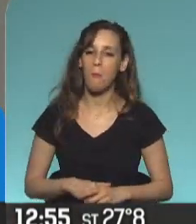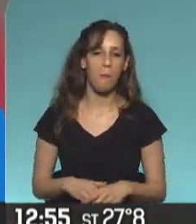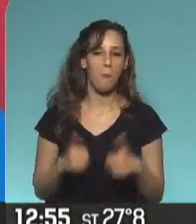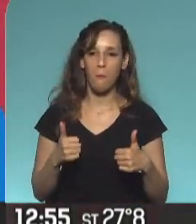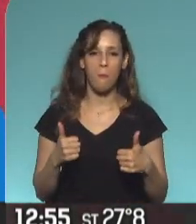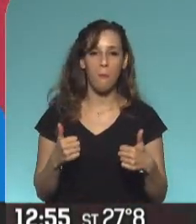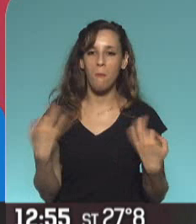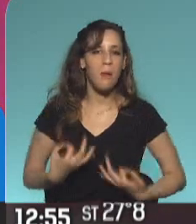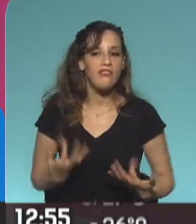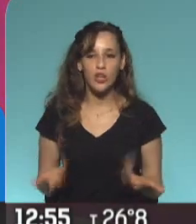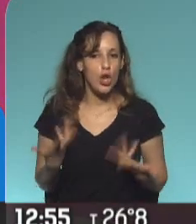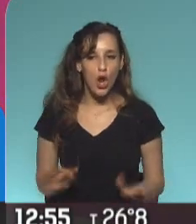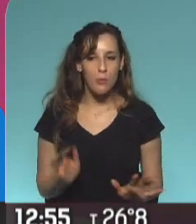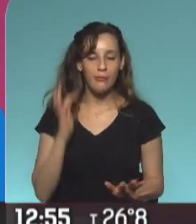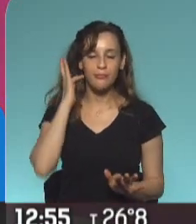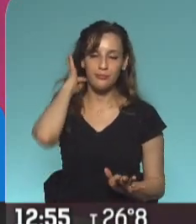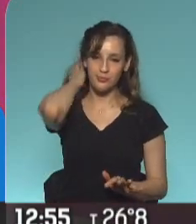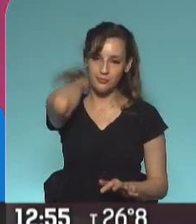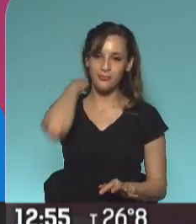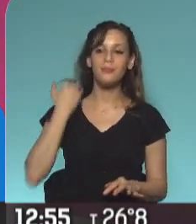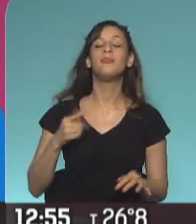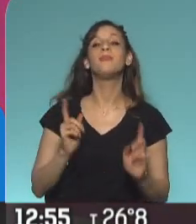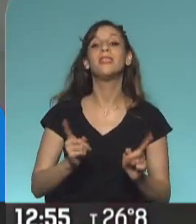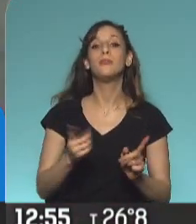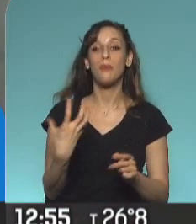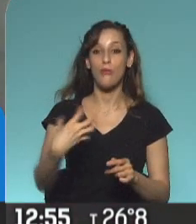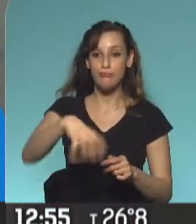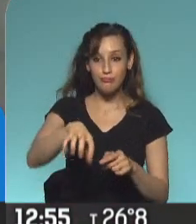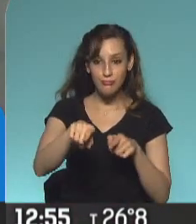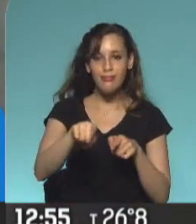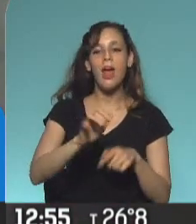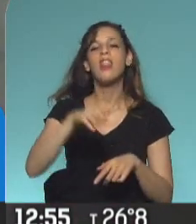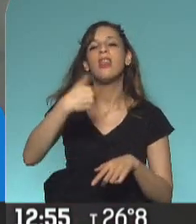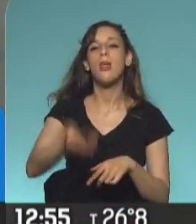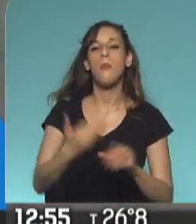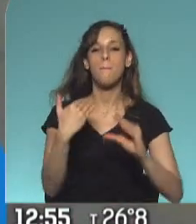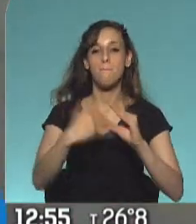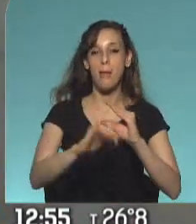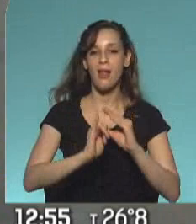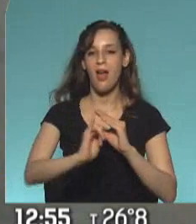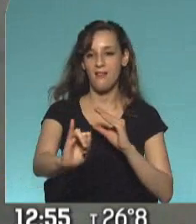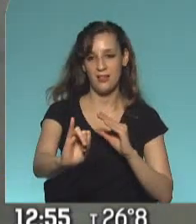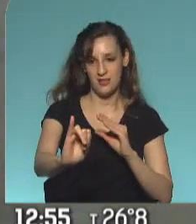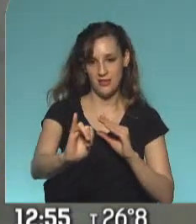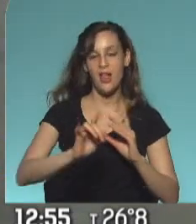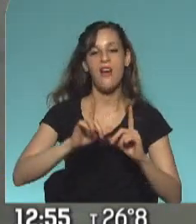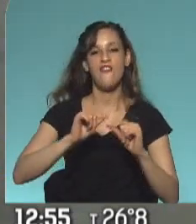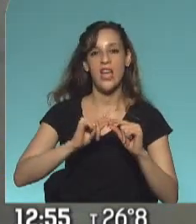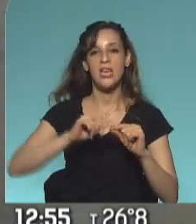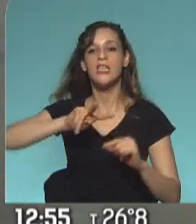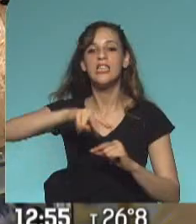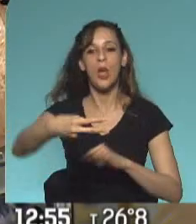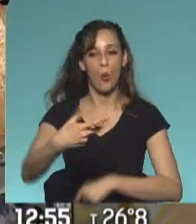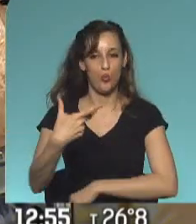no hubiera venido. En el registro de postvacunación se les avisa que vía mail serán notificados de la fecha de la segunda